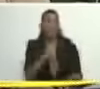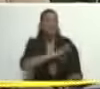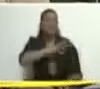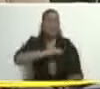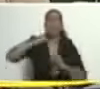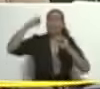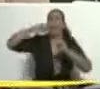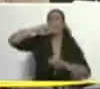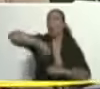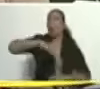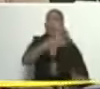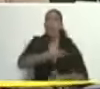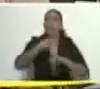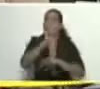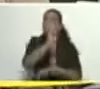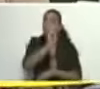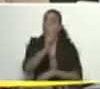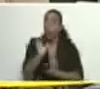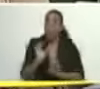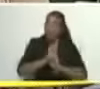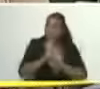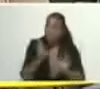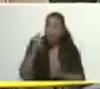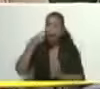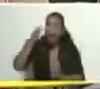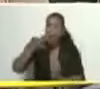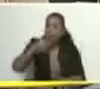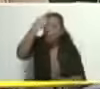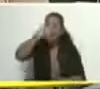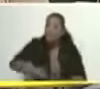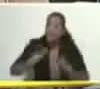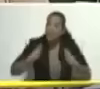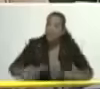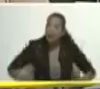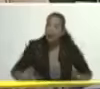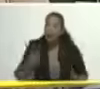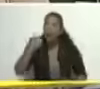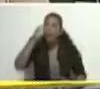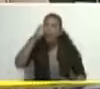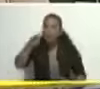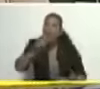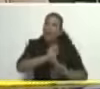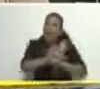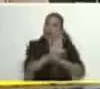that. Para you verlo. Have to be a human being. Simplemente hay que ser un ser humano para observarlo.